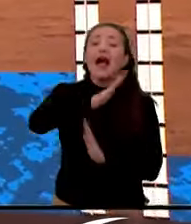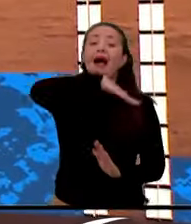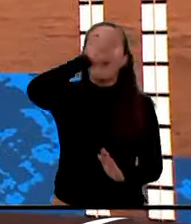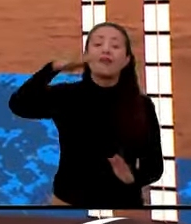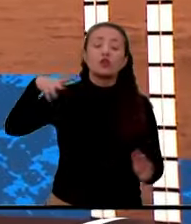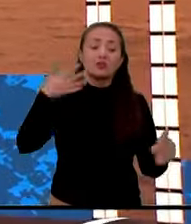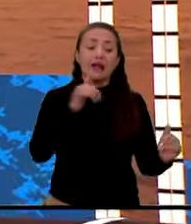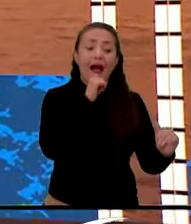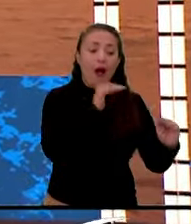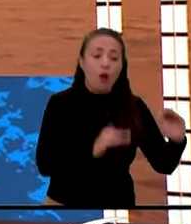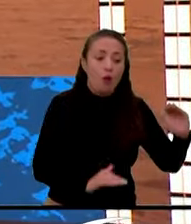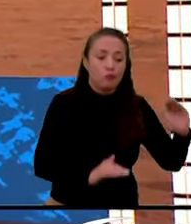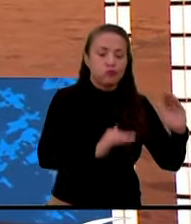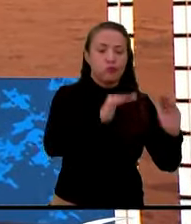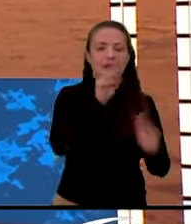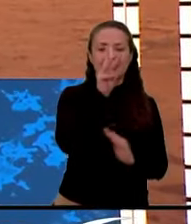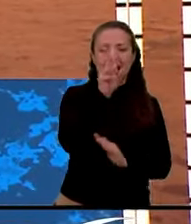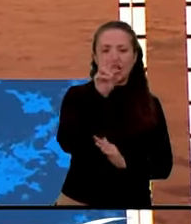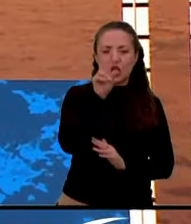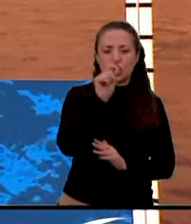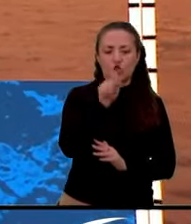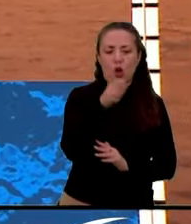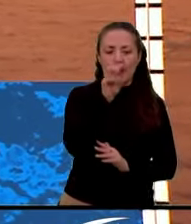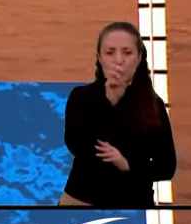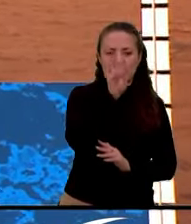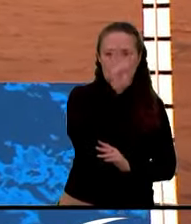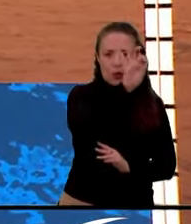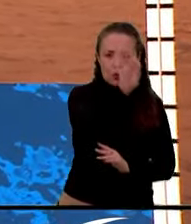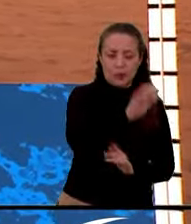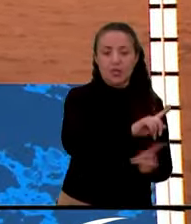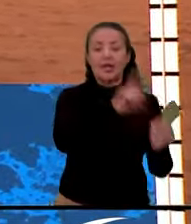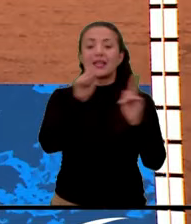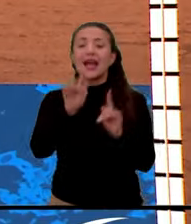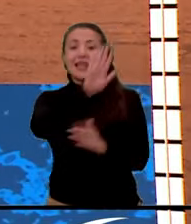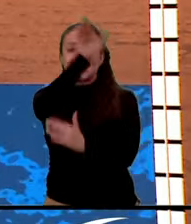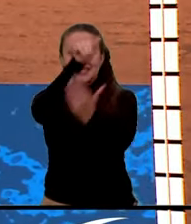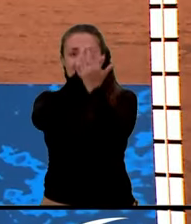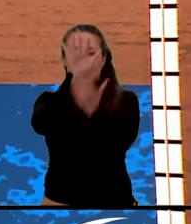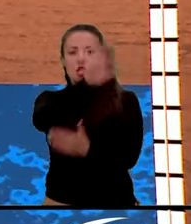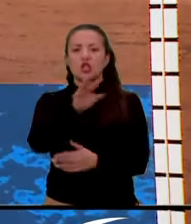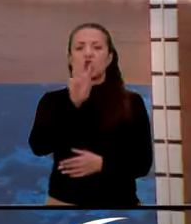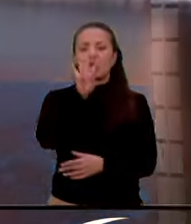los embalses se ubica en 32,84%, en la región centro en